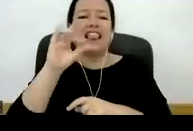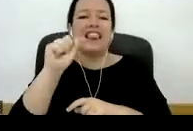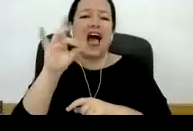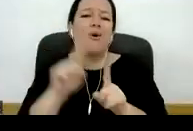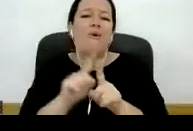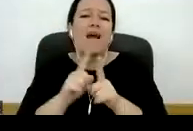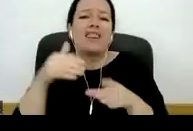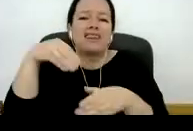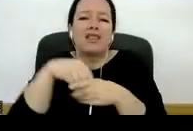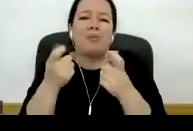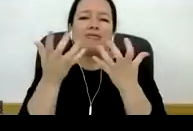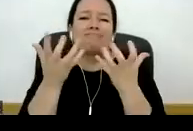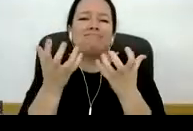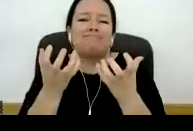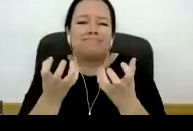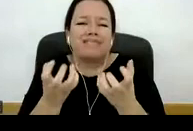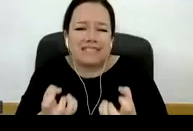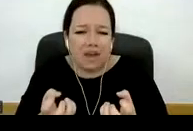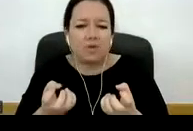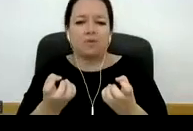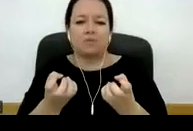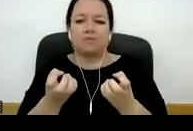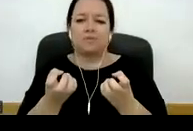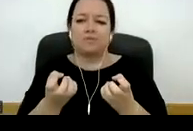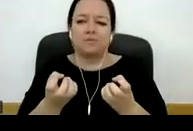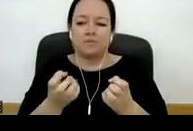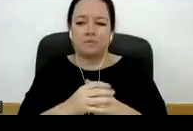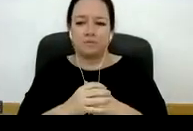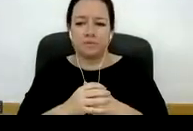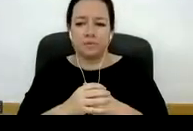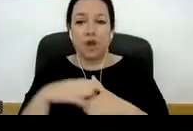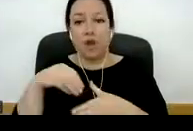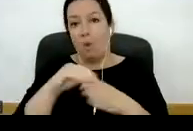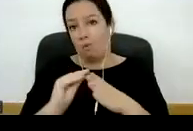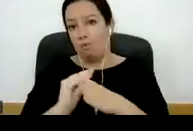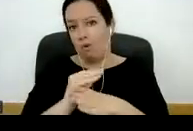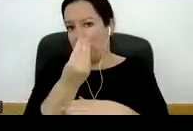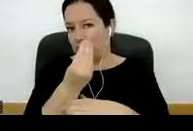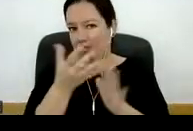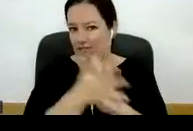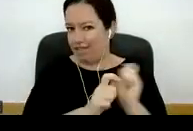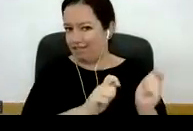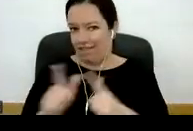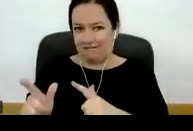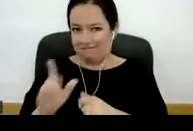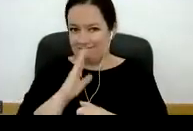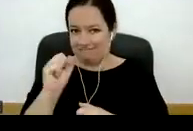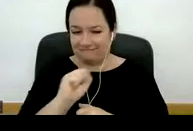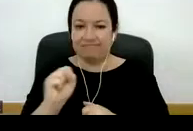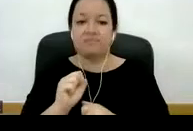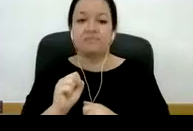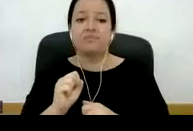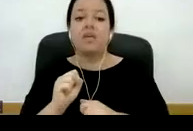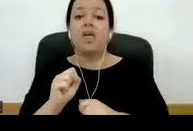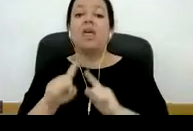tanto, aquí tendremos cabida una parte de los productos que pretendemos explicar hoy, que